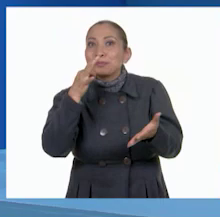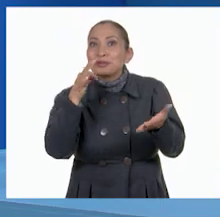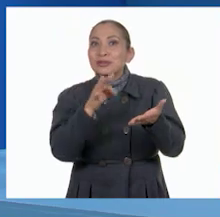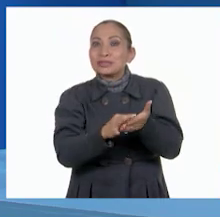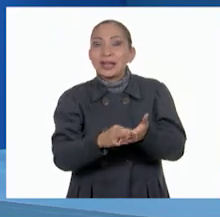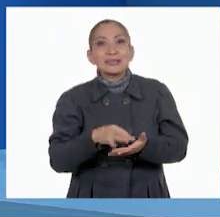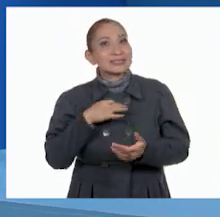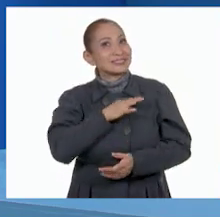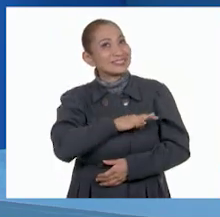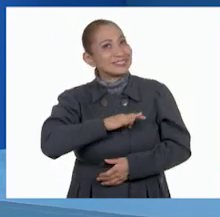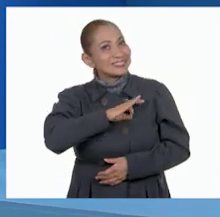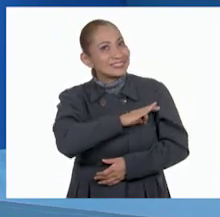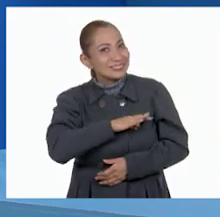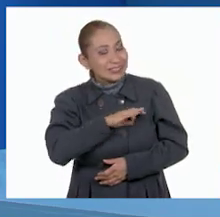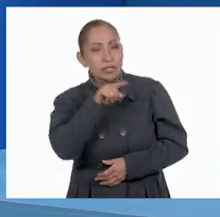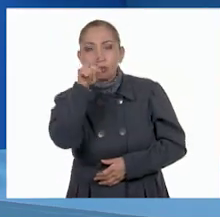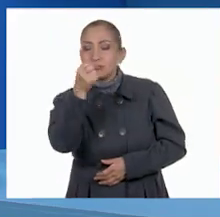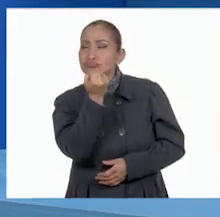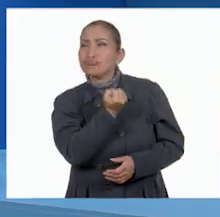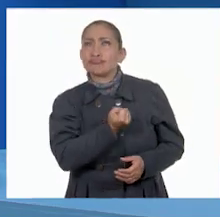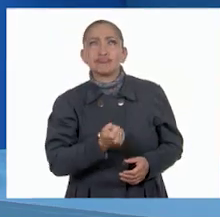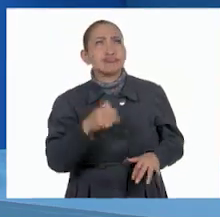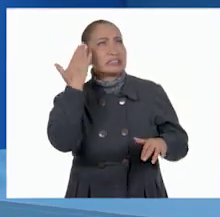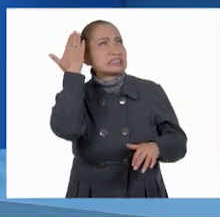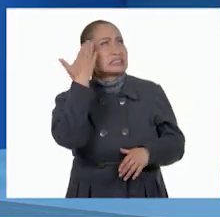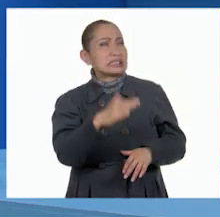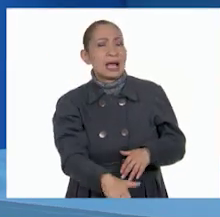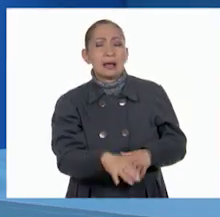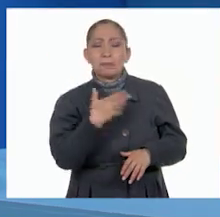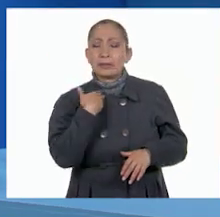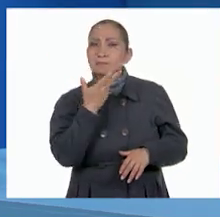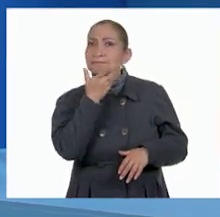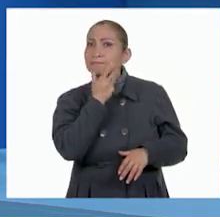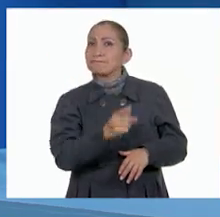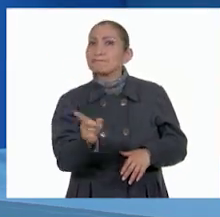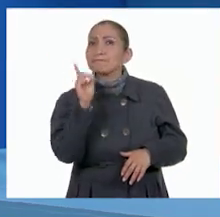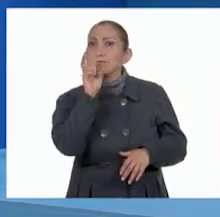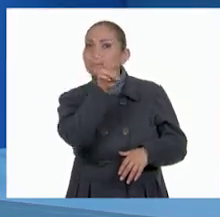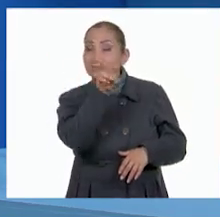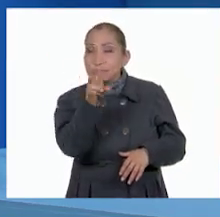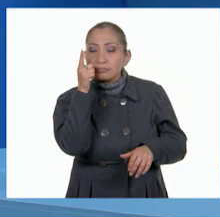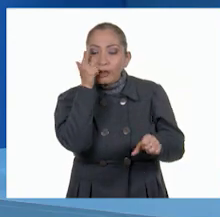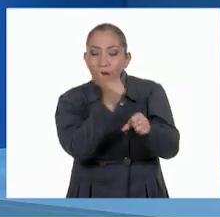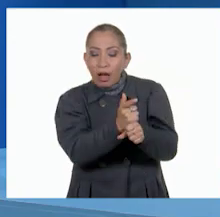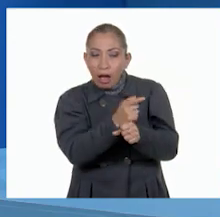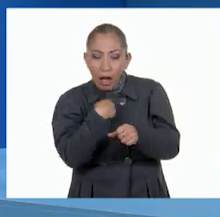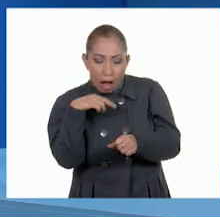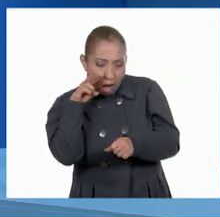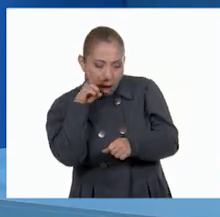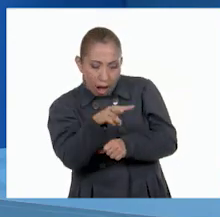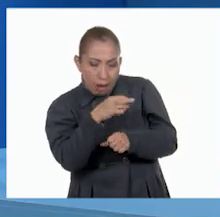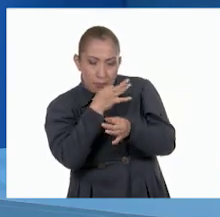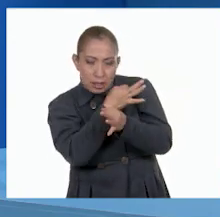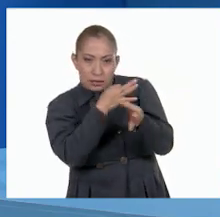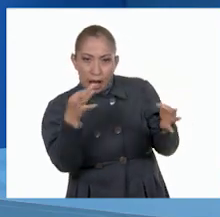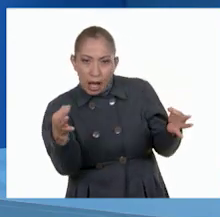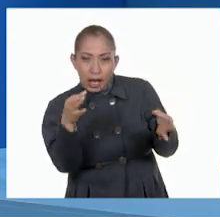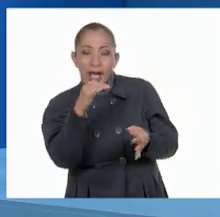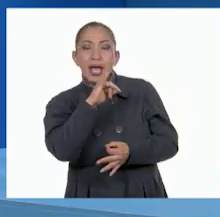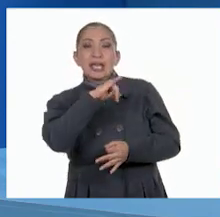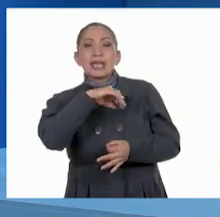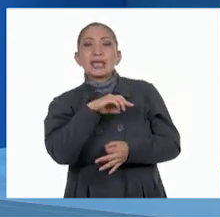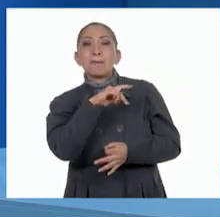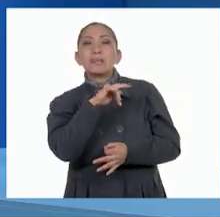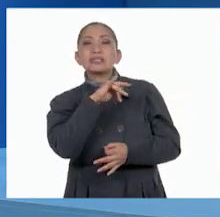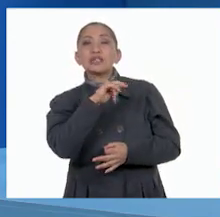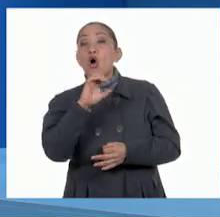puntos. Muchas felicidades, ya eres todo un experto y experta en identificar mensajes explícitos e implícitos